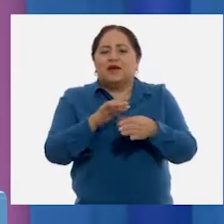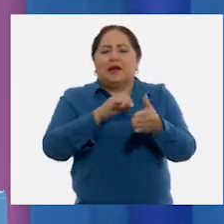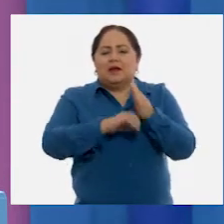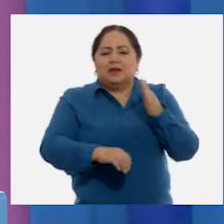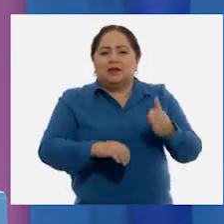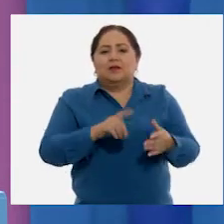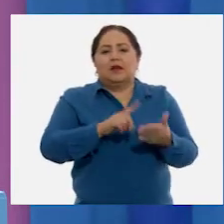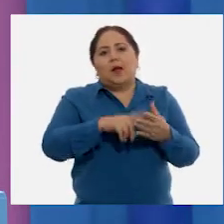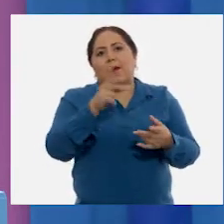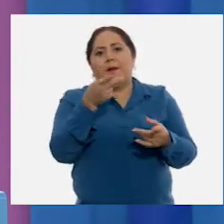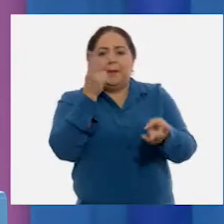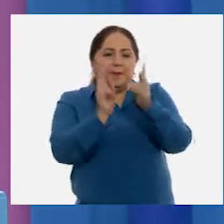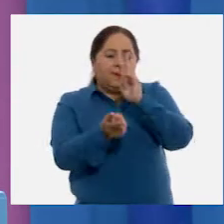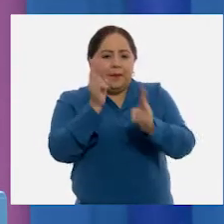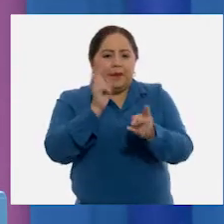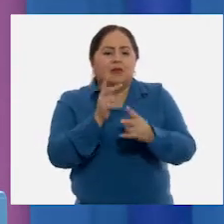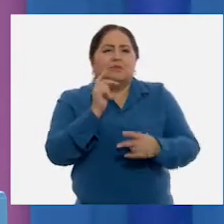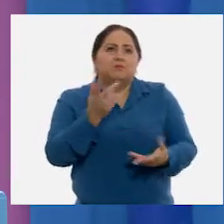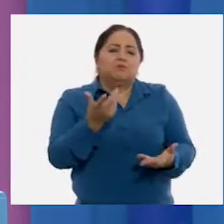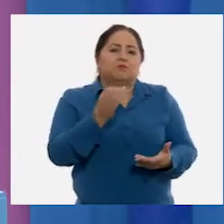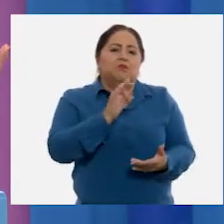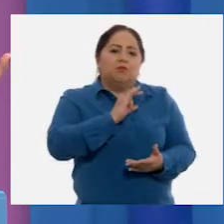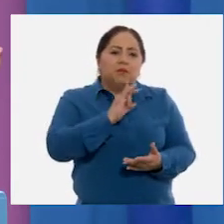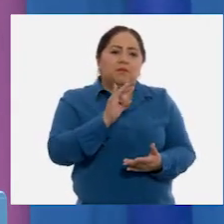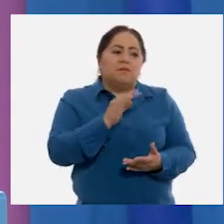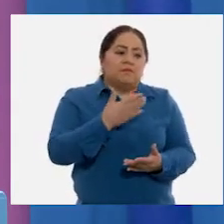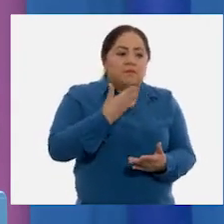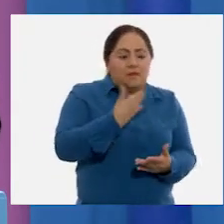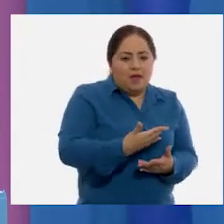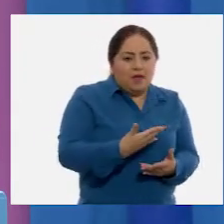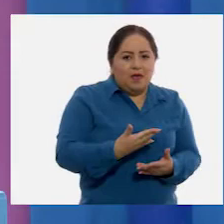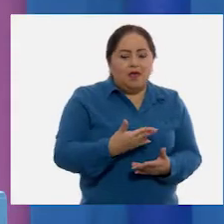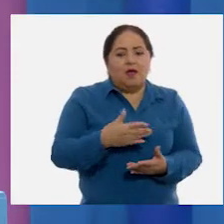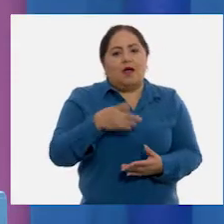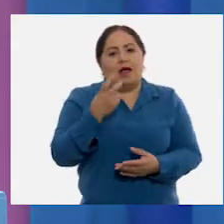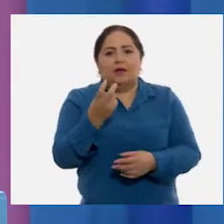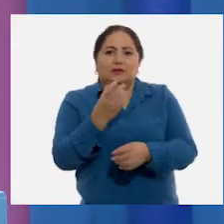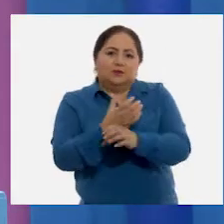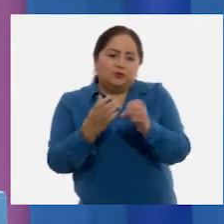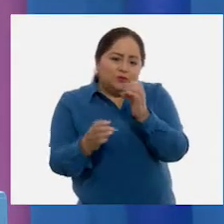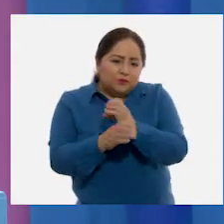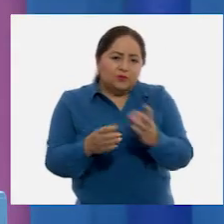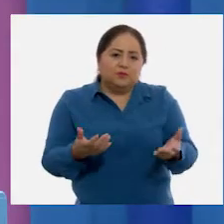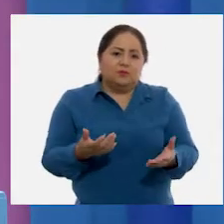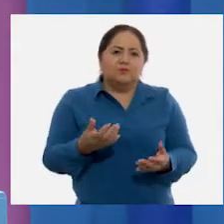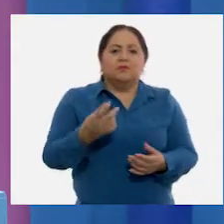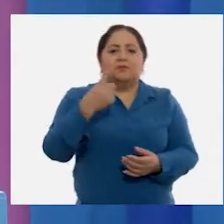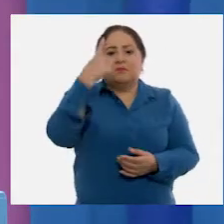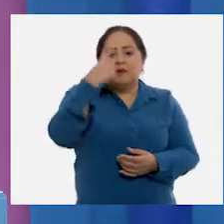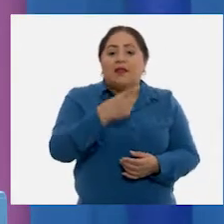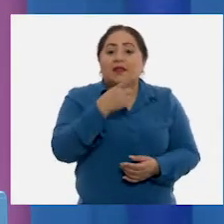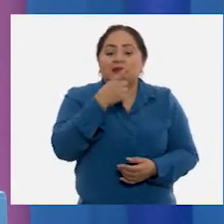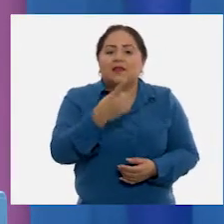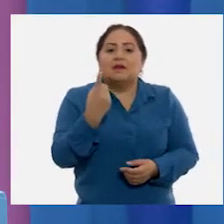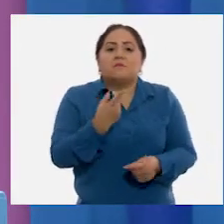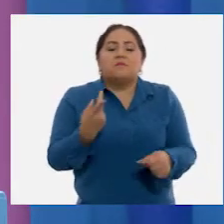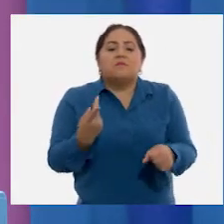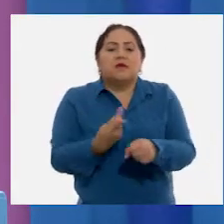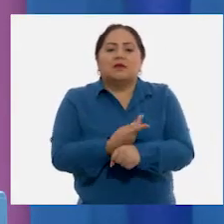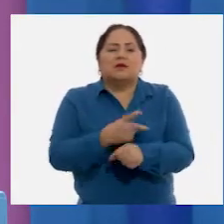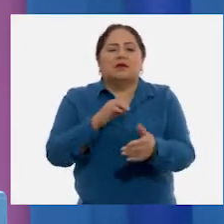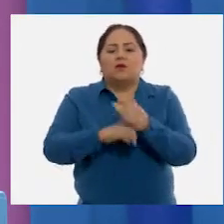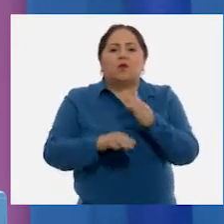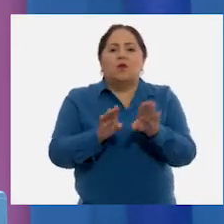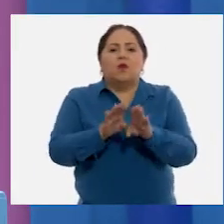en conversaciones, pues bien, así las cosas. Para decir qué sucede,